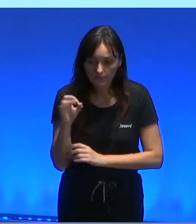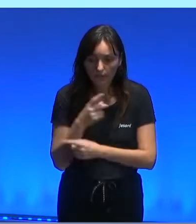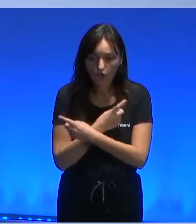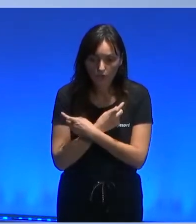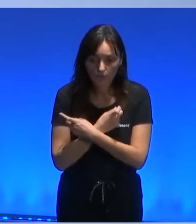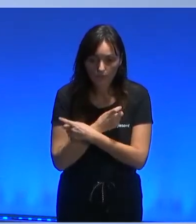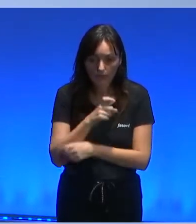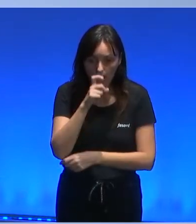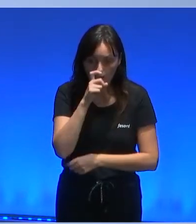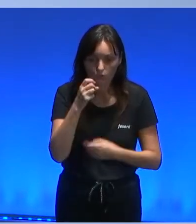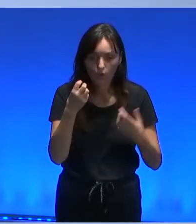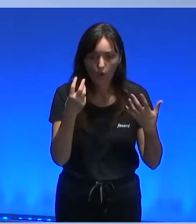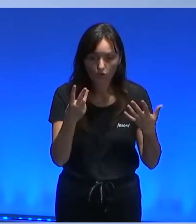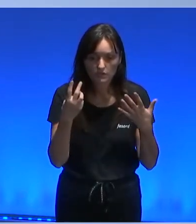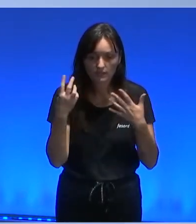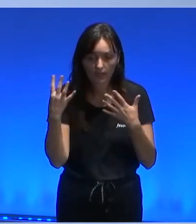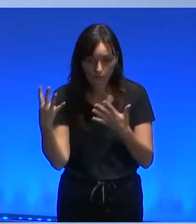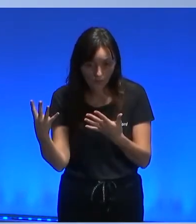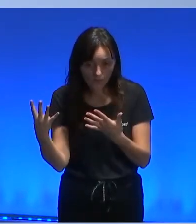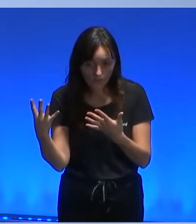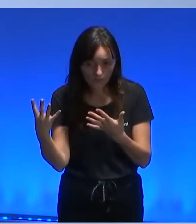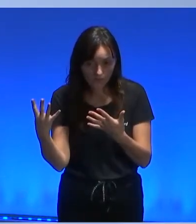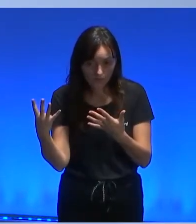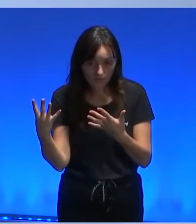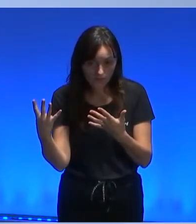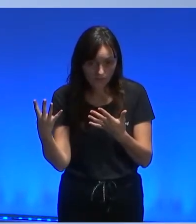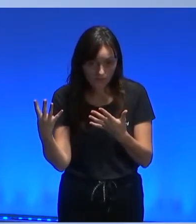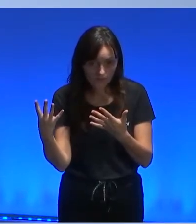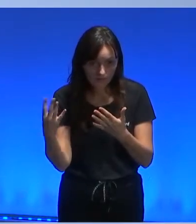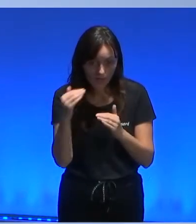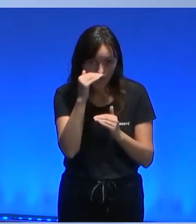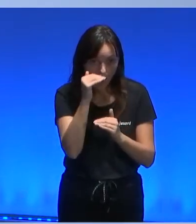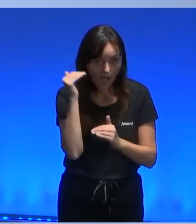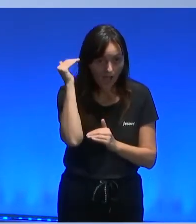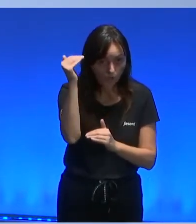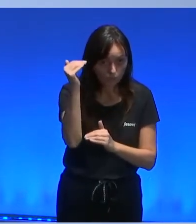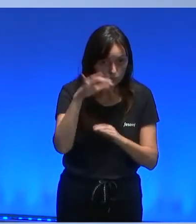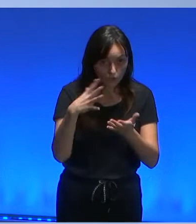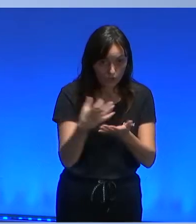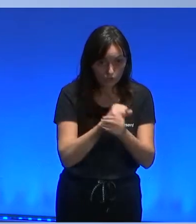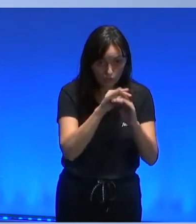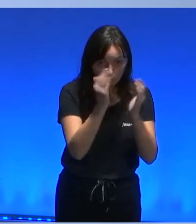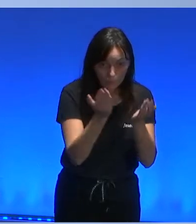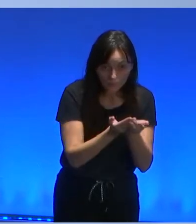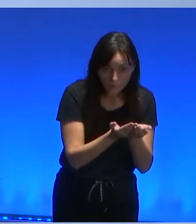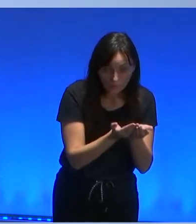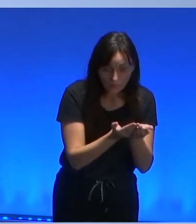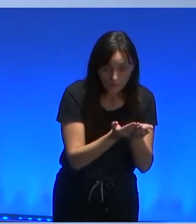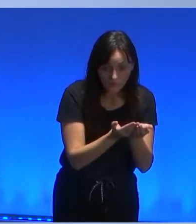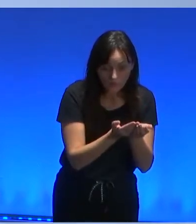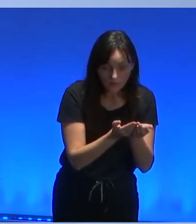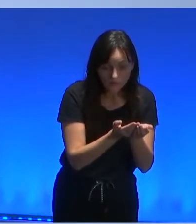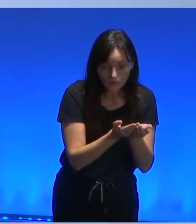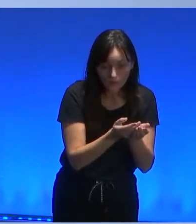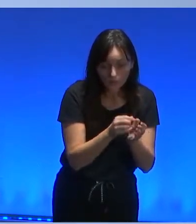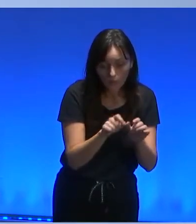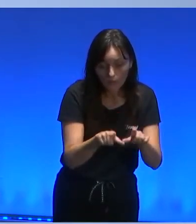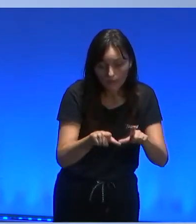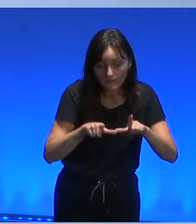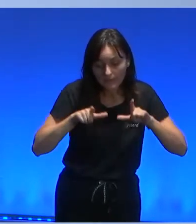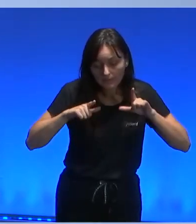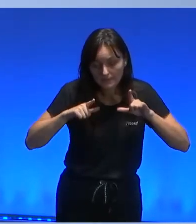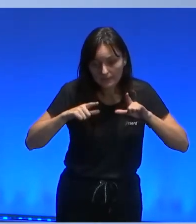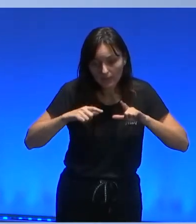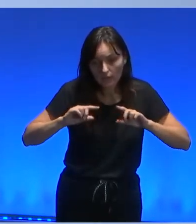89, los adultos del mundo, a través de sus representantes oficiales,